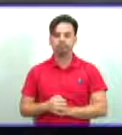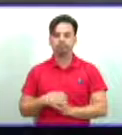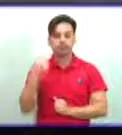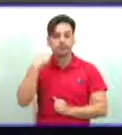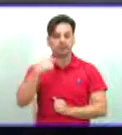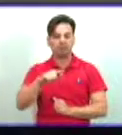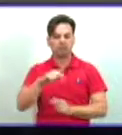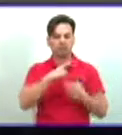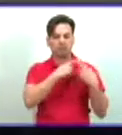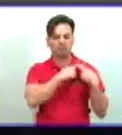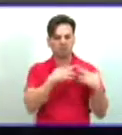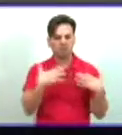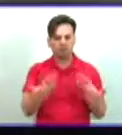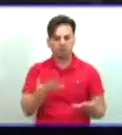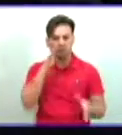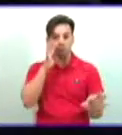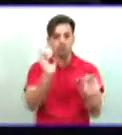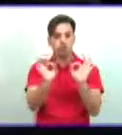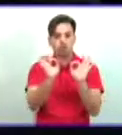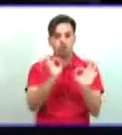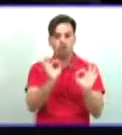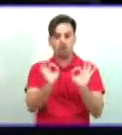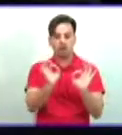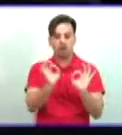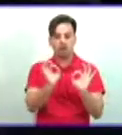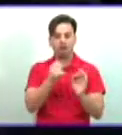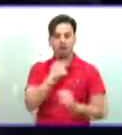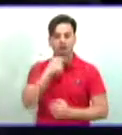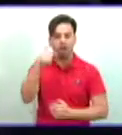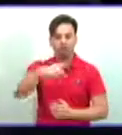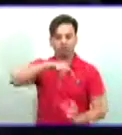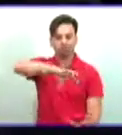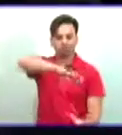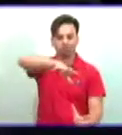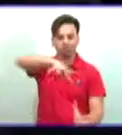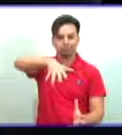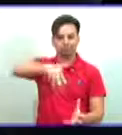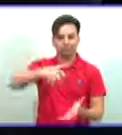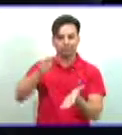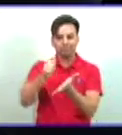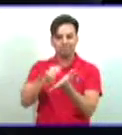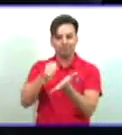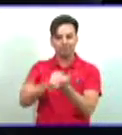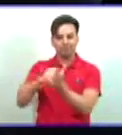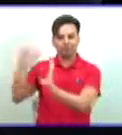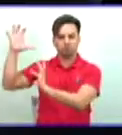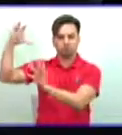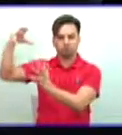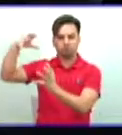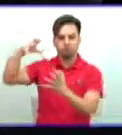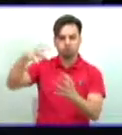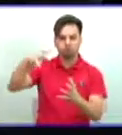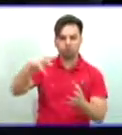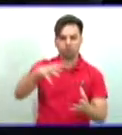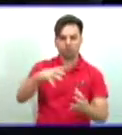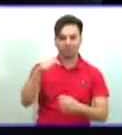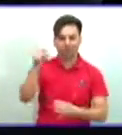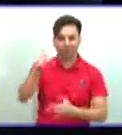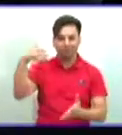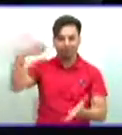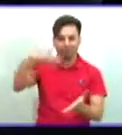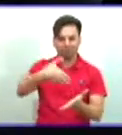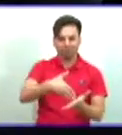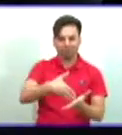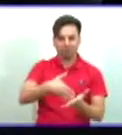meteoritos. Cada día llegan a nuestro planeta cuerpos sólidos procedentes del espacio y, como muchos ya sabéis, la mayoría